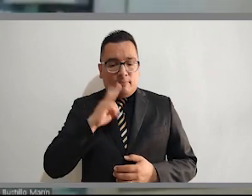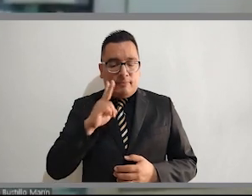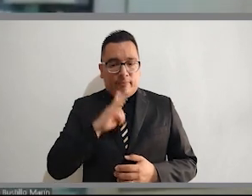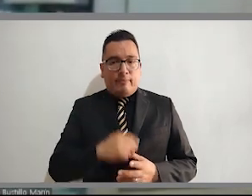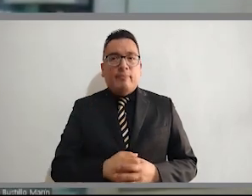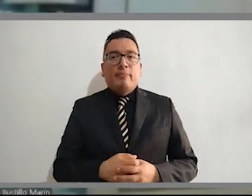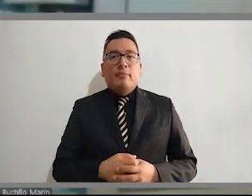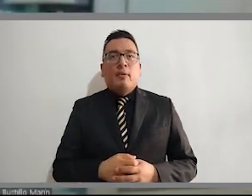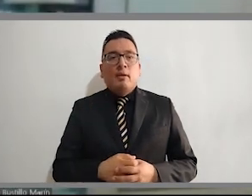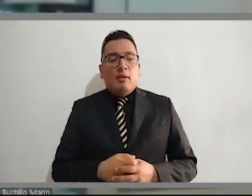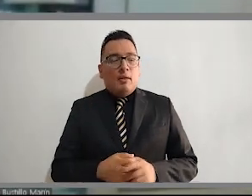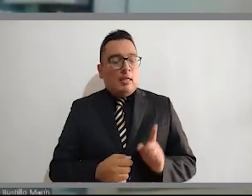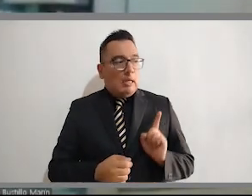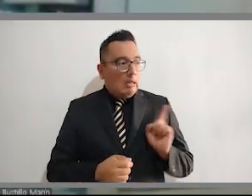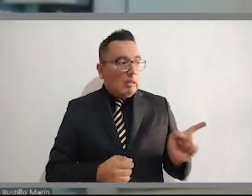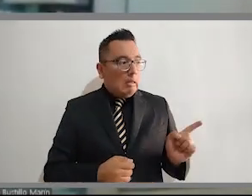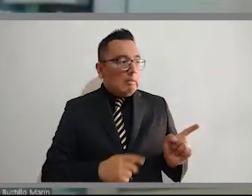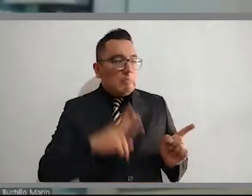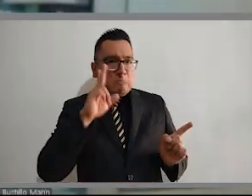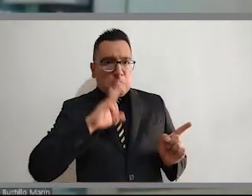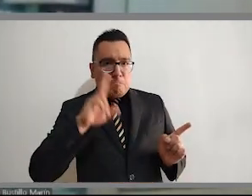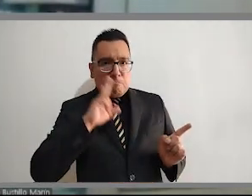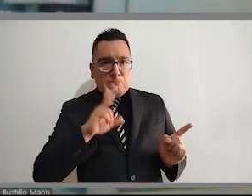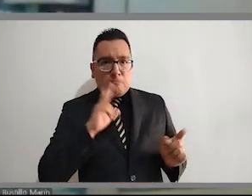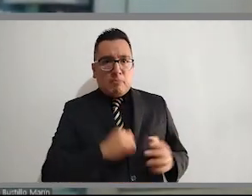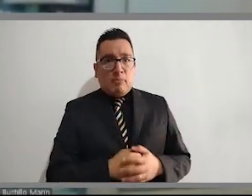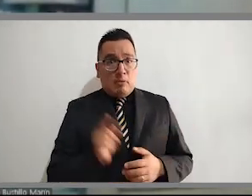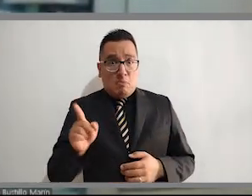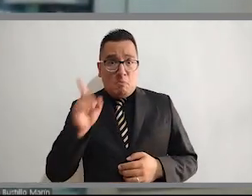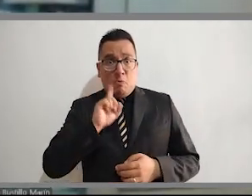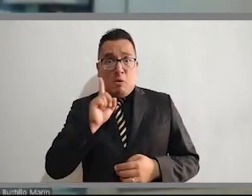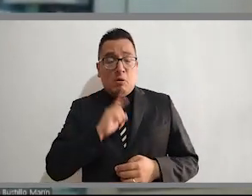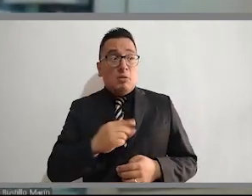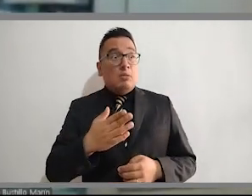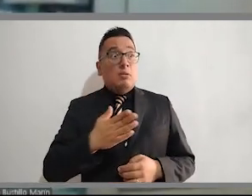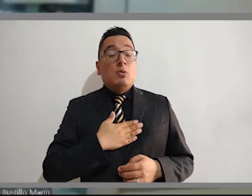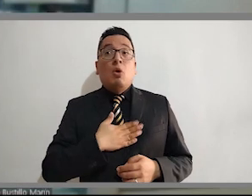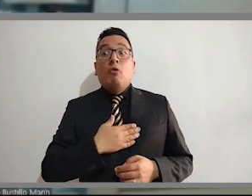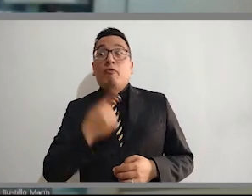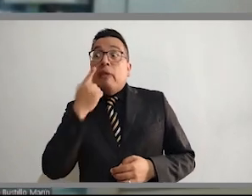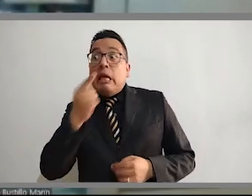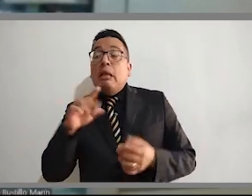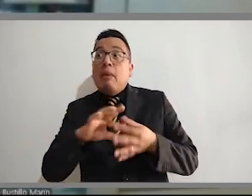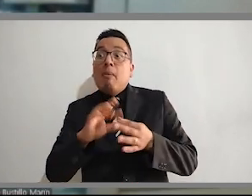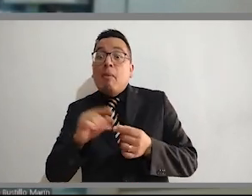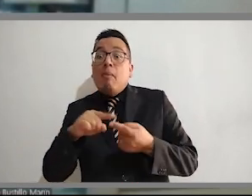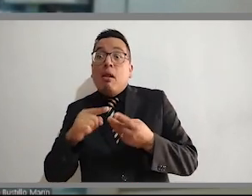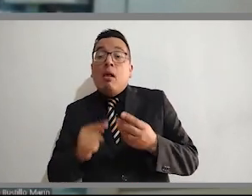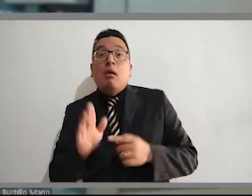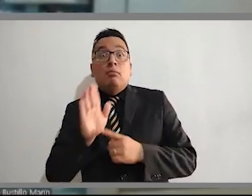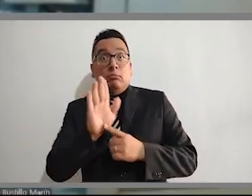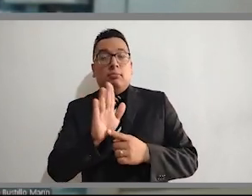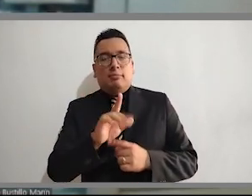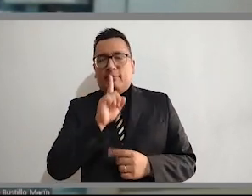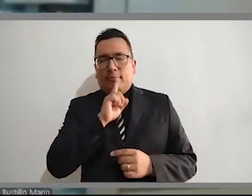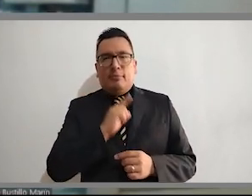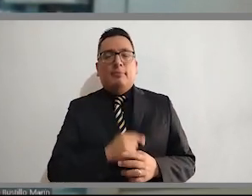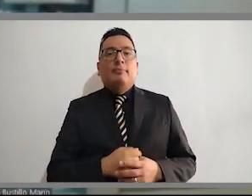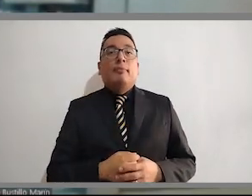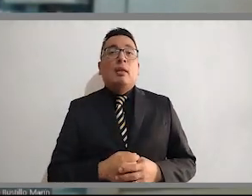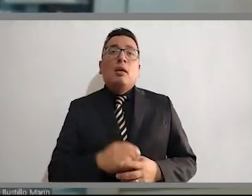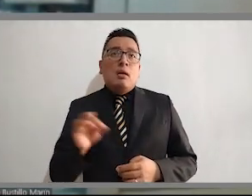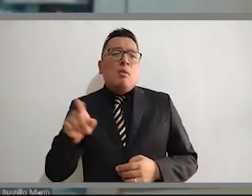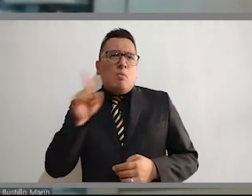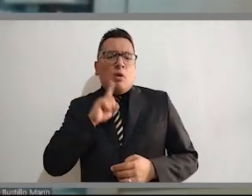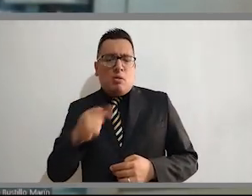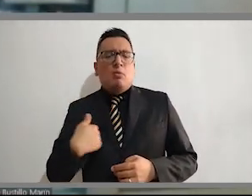reversión de la carga de la prueba. ¿Qué quiere decir esto? Las mujeres no tienen que probar, sino los hombres son los que tienen que probar. Claro, si las